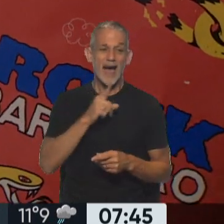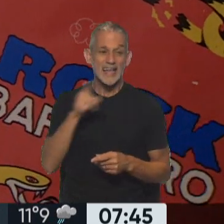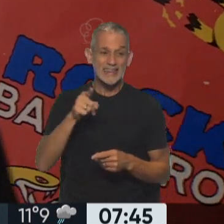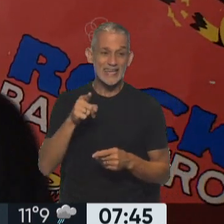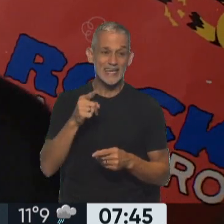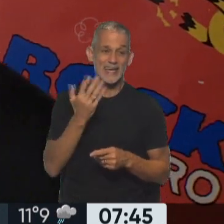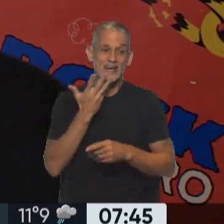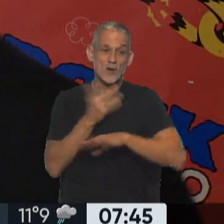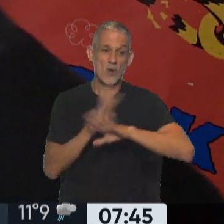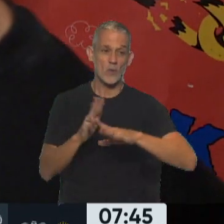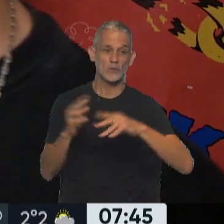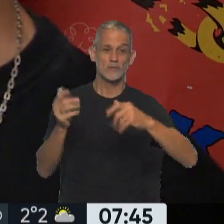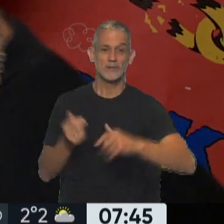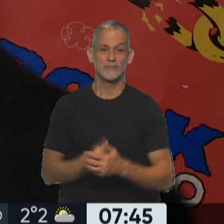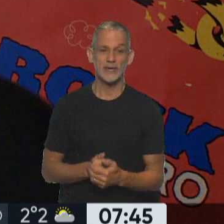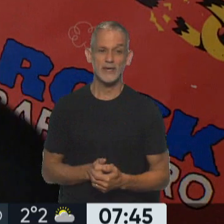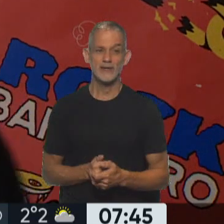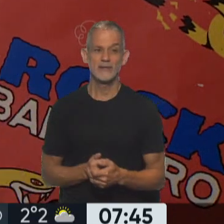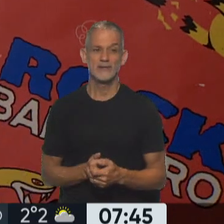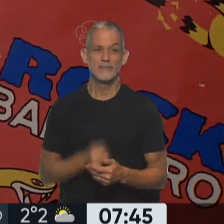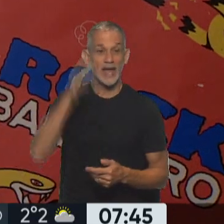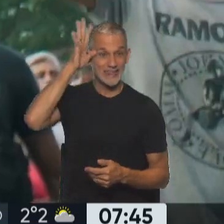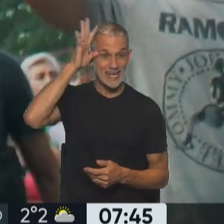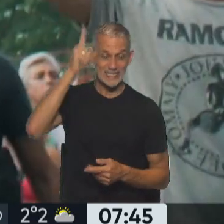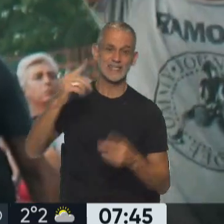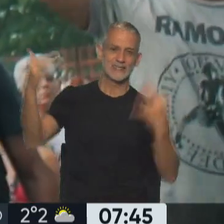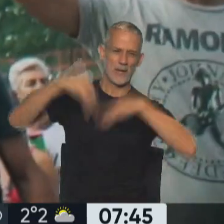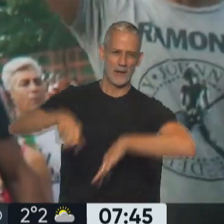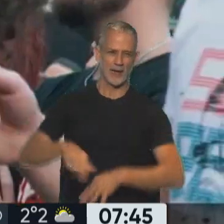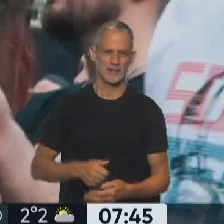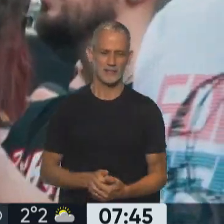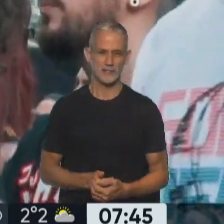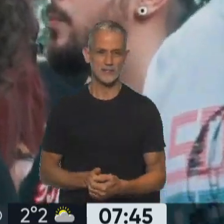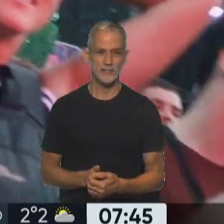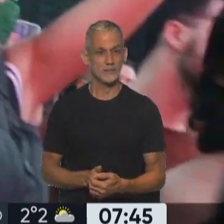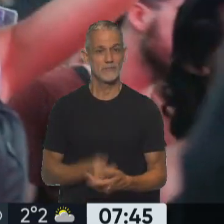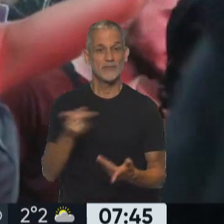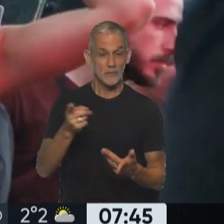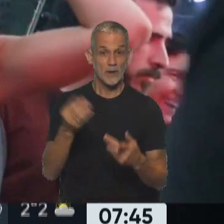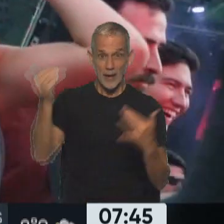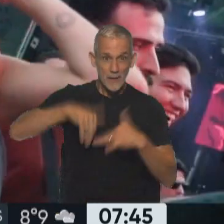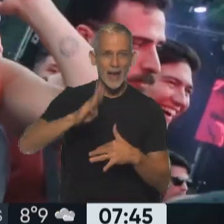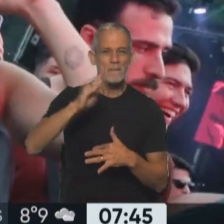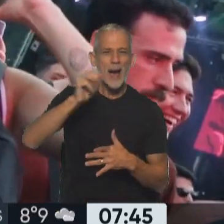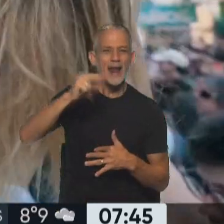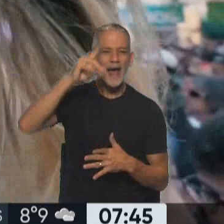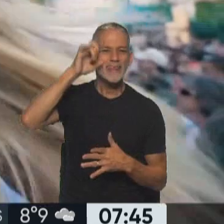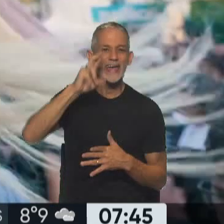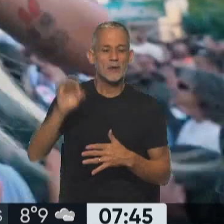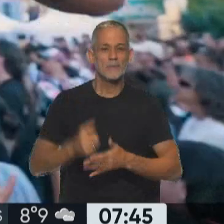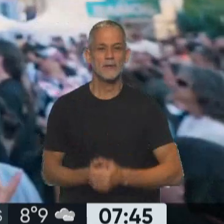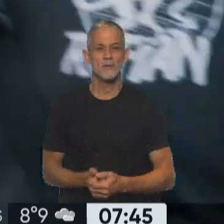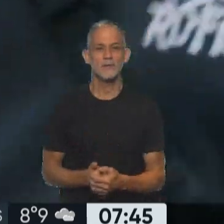los esperamos el 8, ahí en Rock en Varadero. Así que bueno, para disfrutar ahí, volver a conectar ahí, frente a